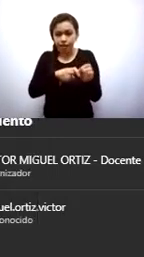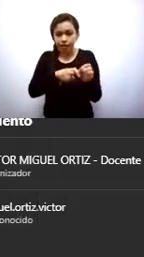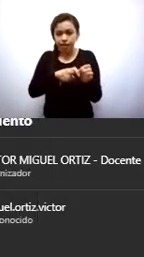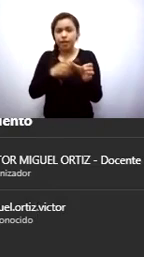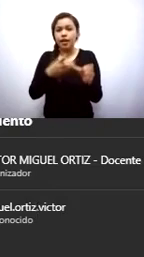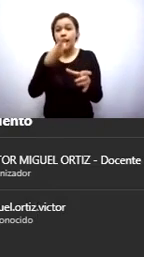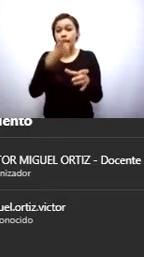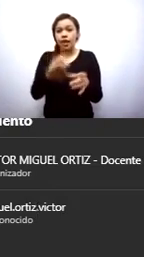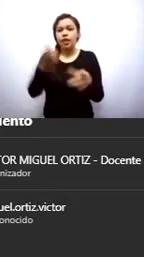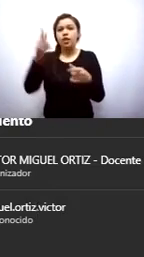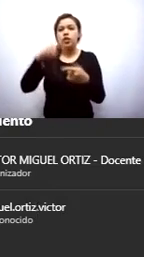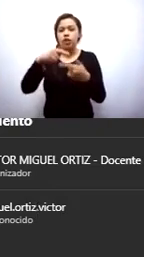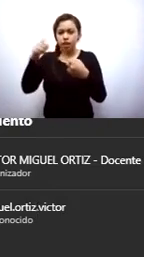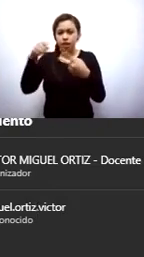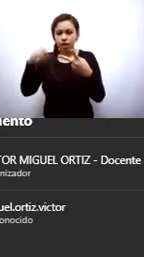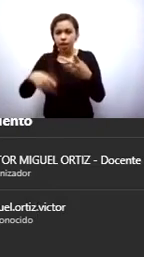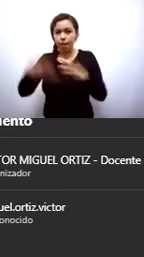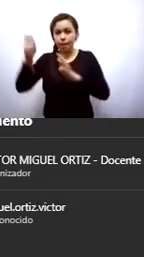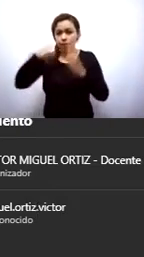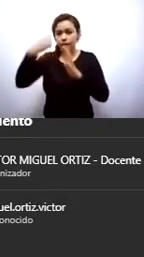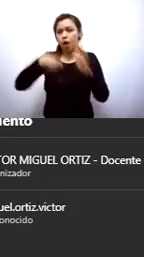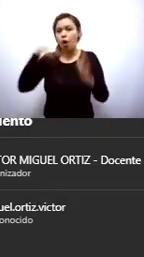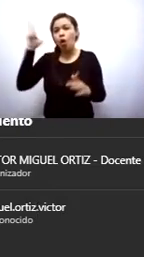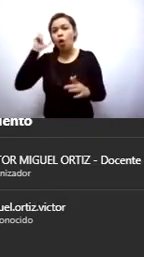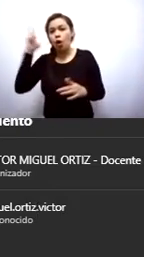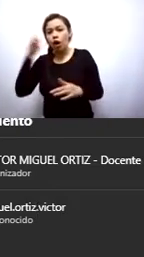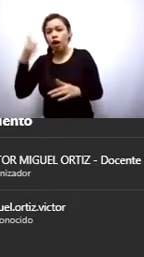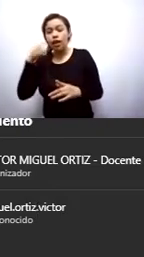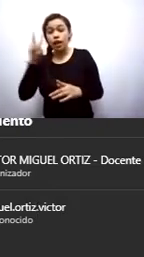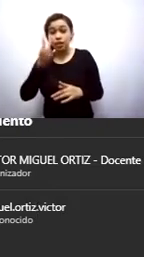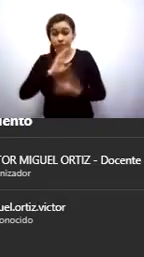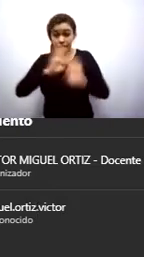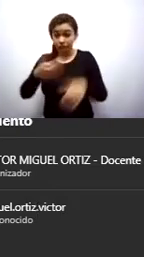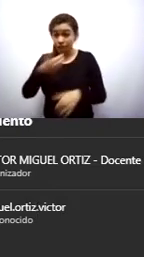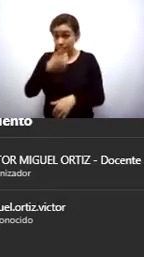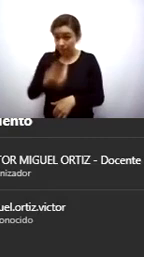Dice, elija las opciones de video y de audio. ¿Ya se puede visualizar esa pantalla?